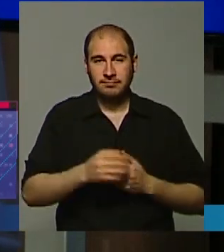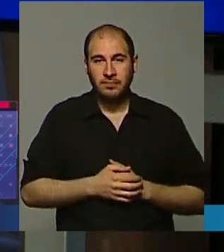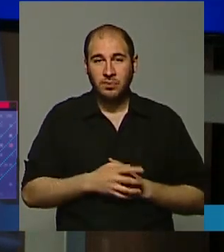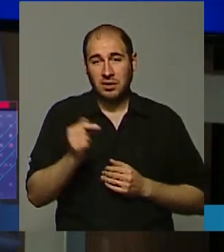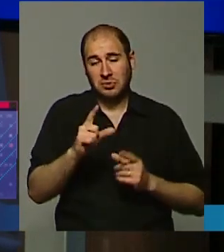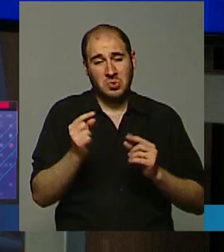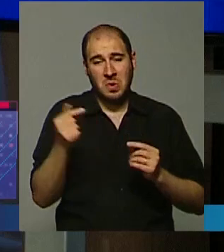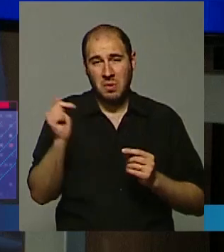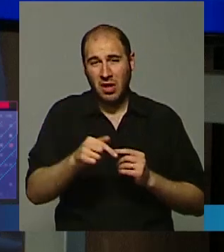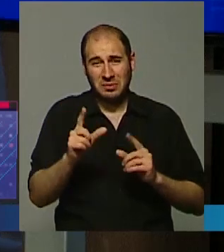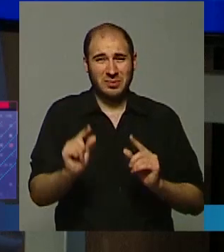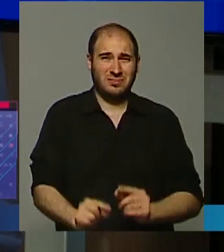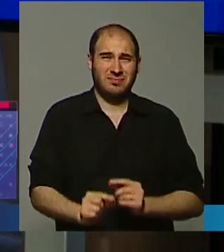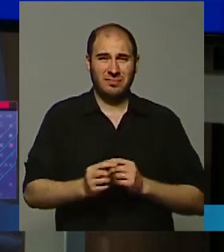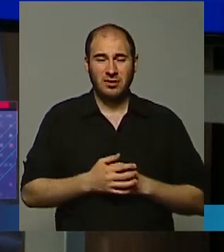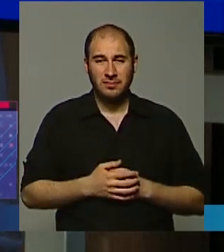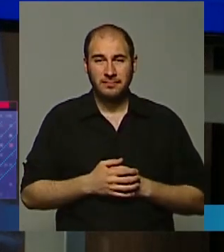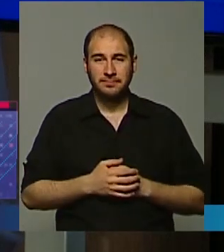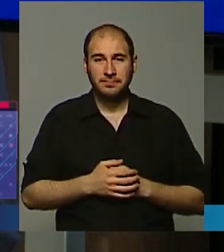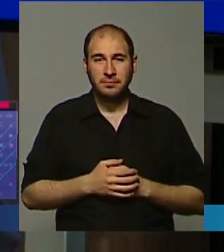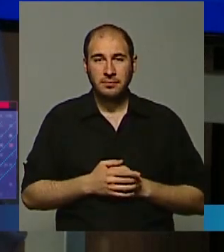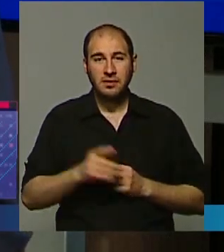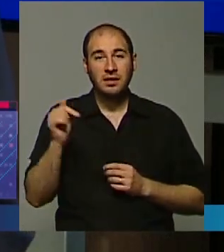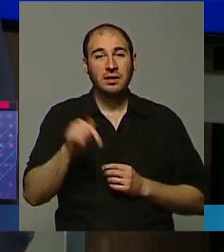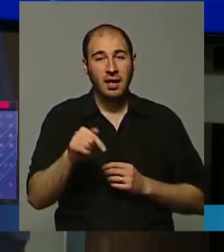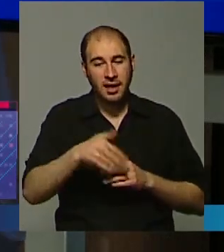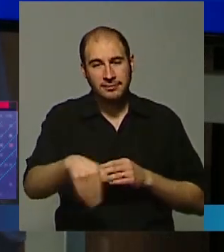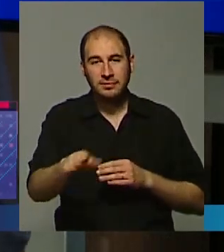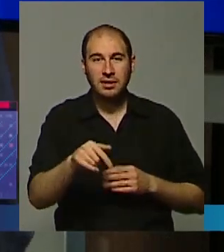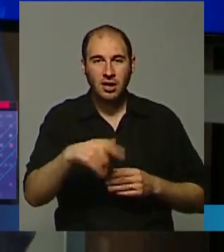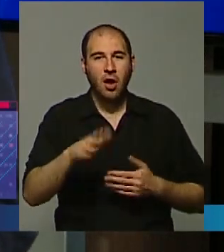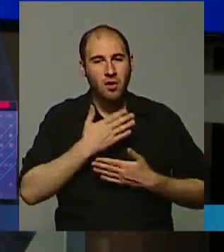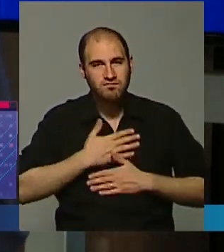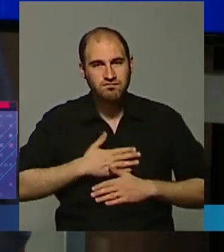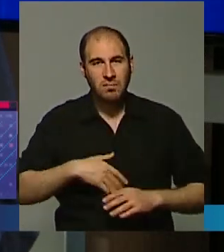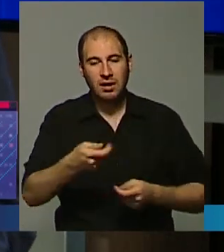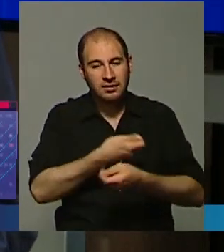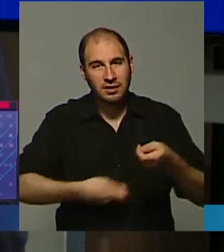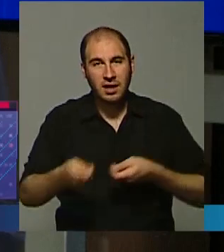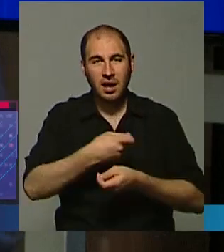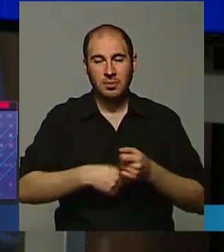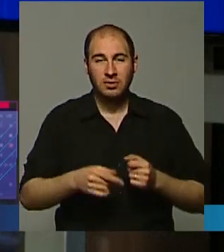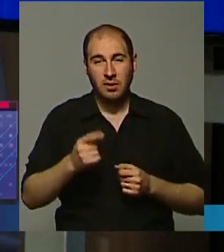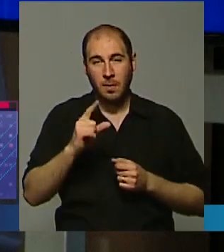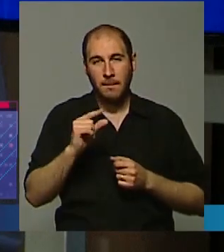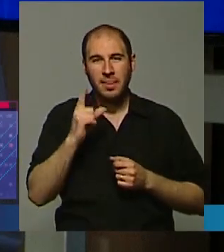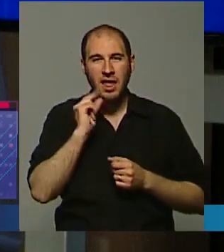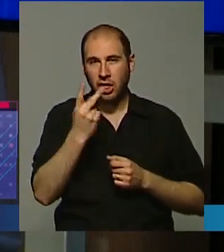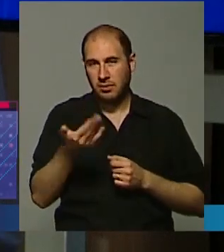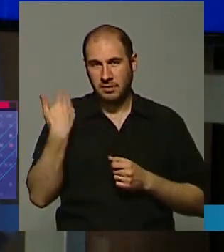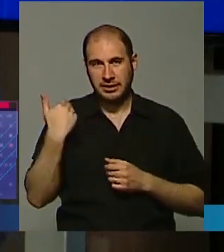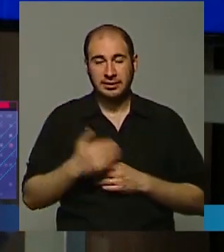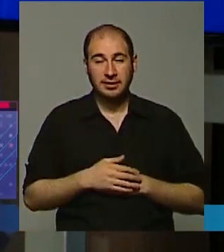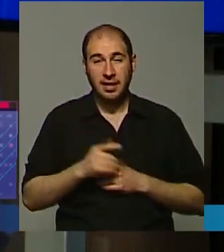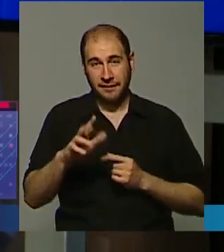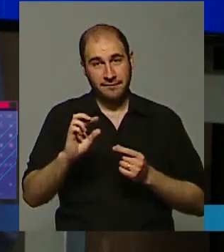un número sumamente bajo, con lo cual, desde este punto de vista, lograron calmar un poco el mercado cambiario en las últimas 48 horas.